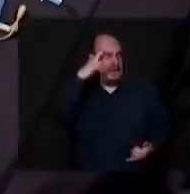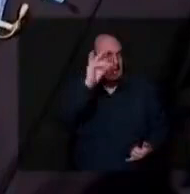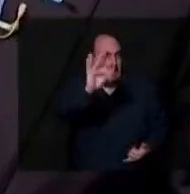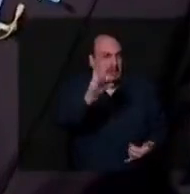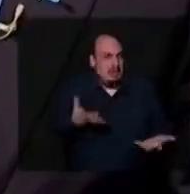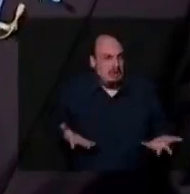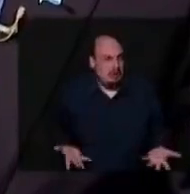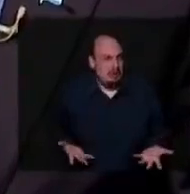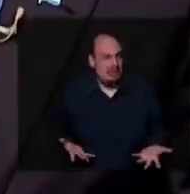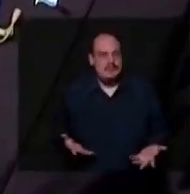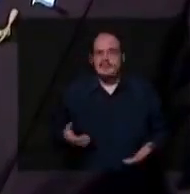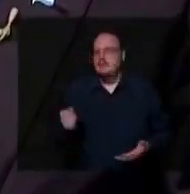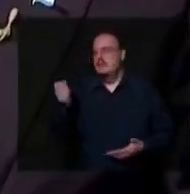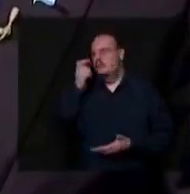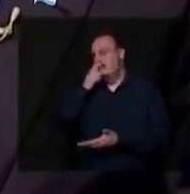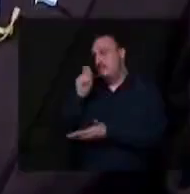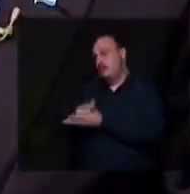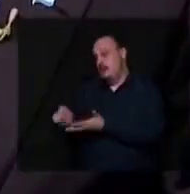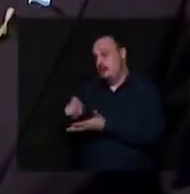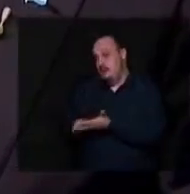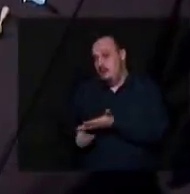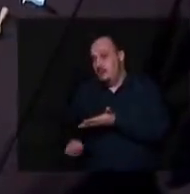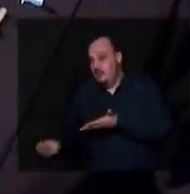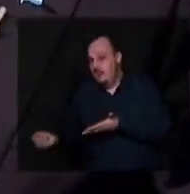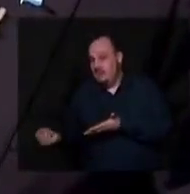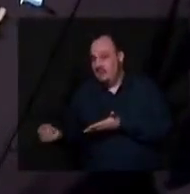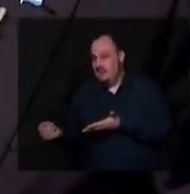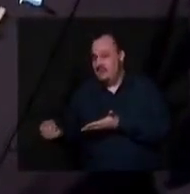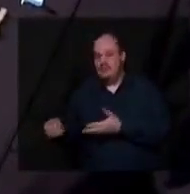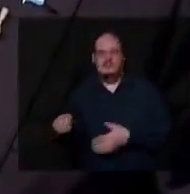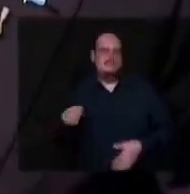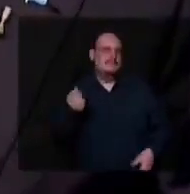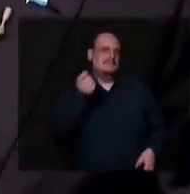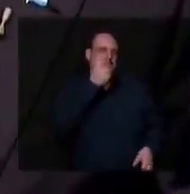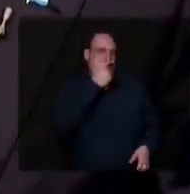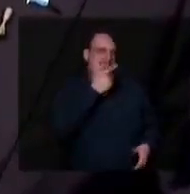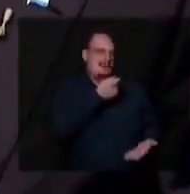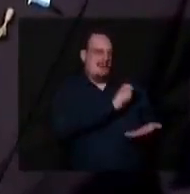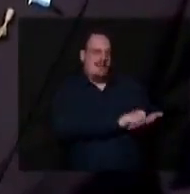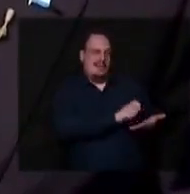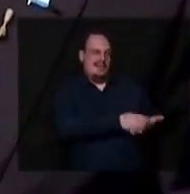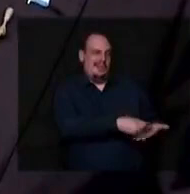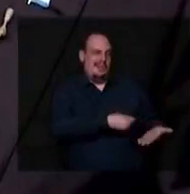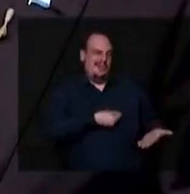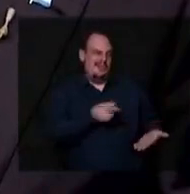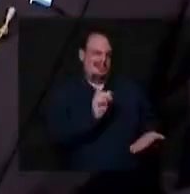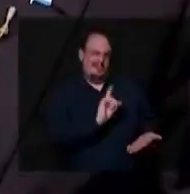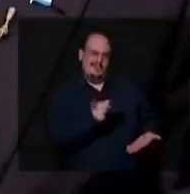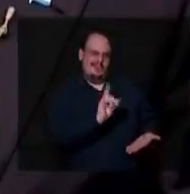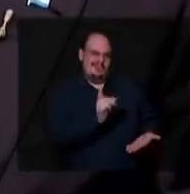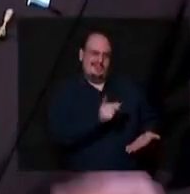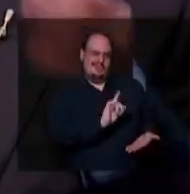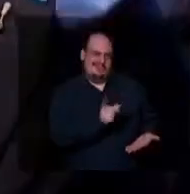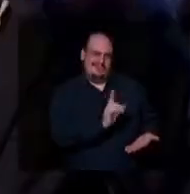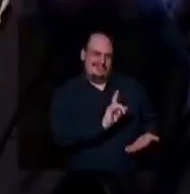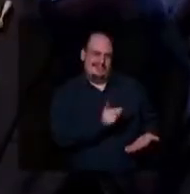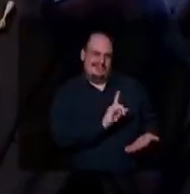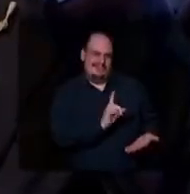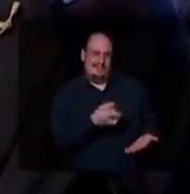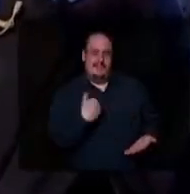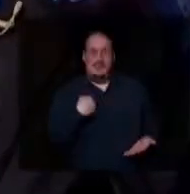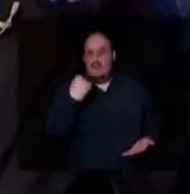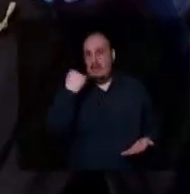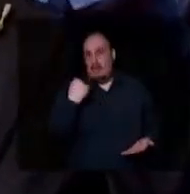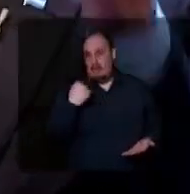Sí sí s quién quién nos iba a venir a buscar porque yo mi mi lista y y nuestro partido era solamente provincial para